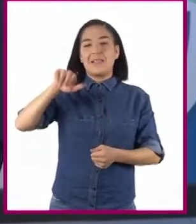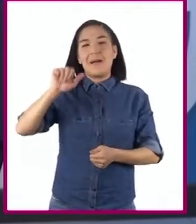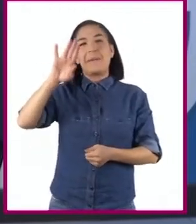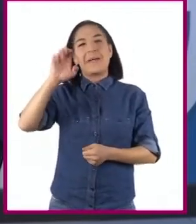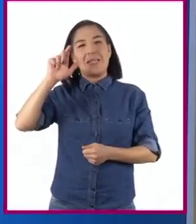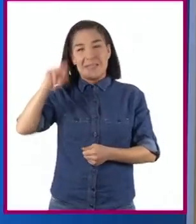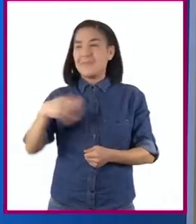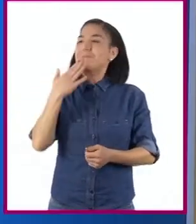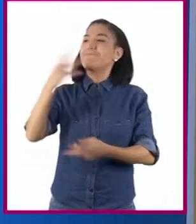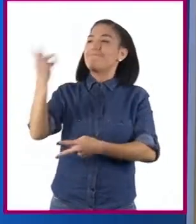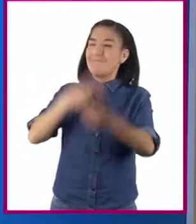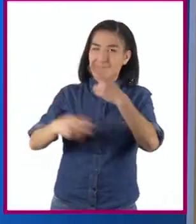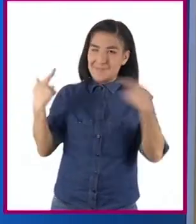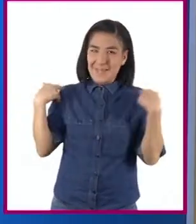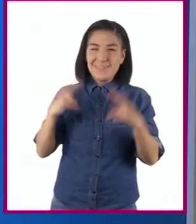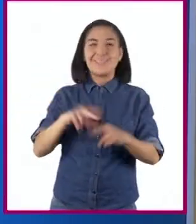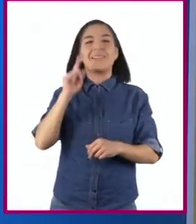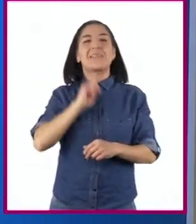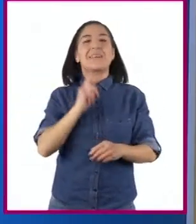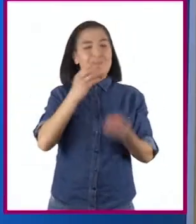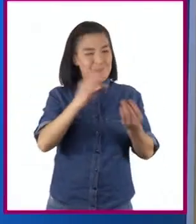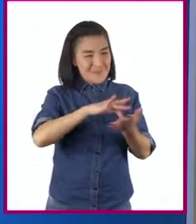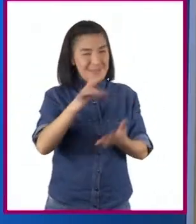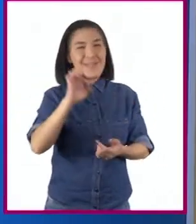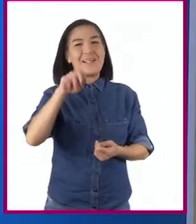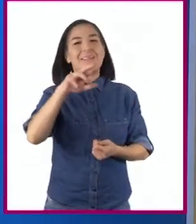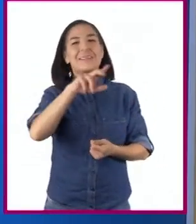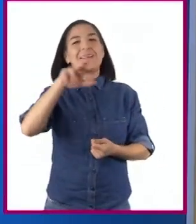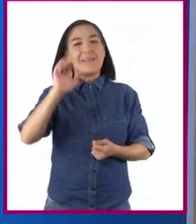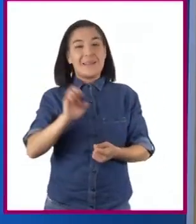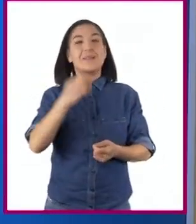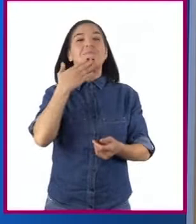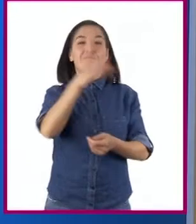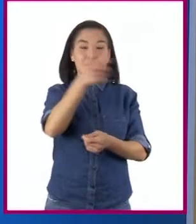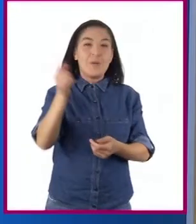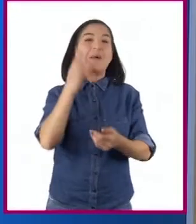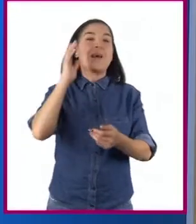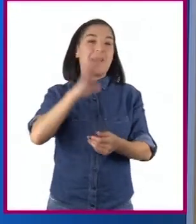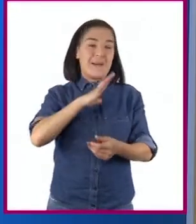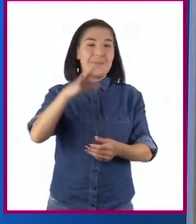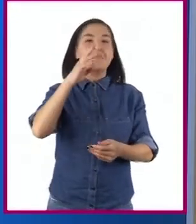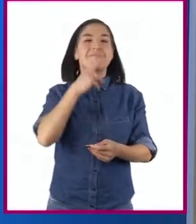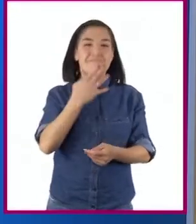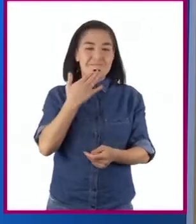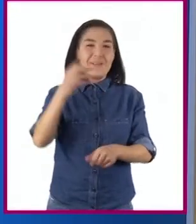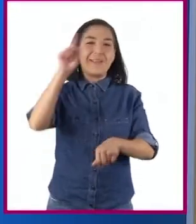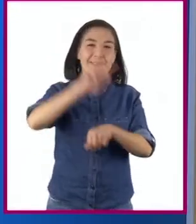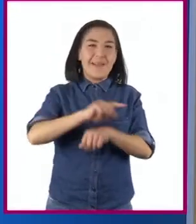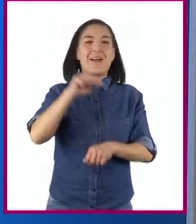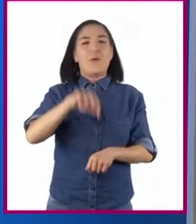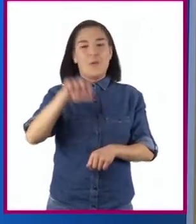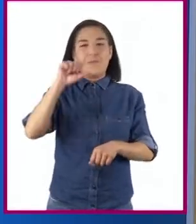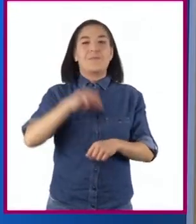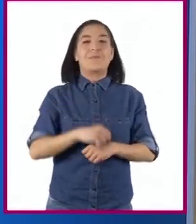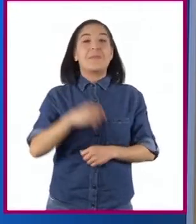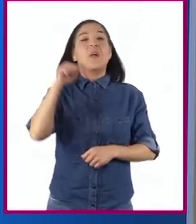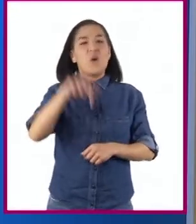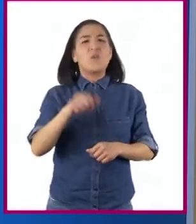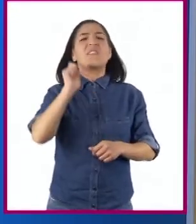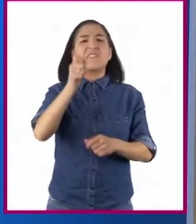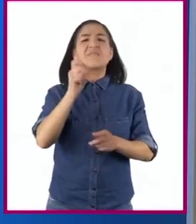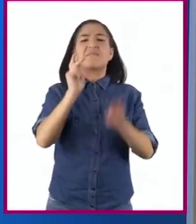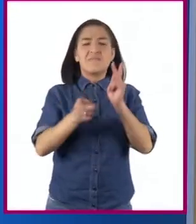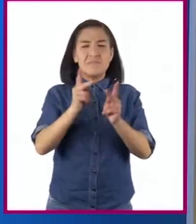Bienvenida, maestra Ana. Muchas gracias, Enrique. ¿Cómo están? Espero que todas y todos se encuentren bien el día de hoy. Seguiremos hablando de la